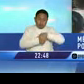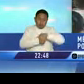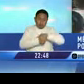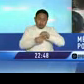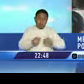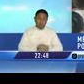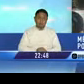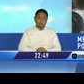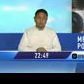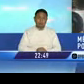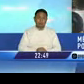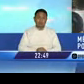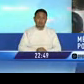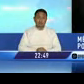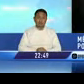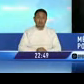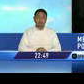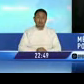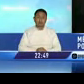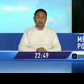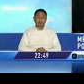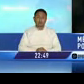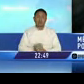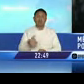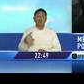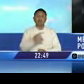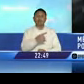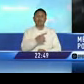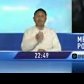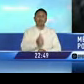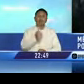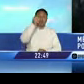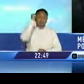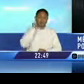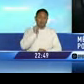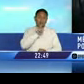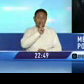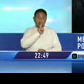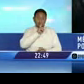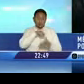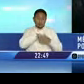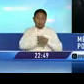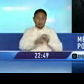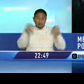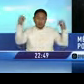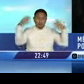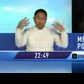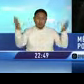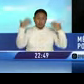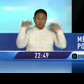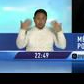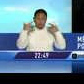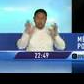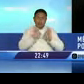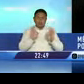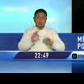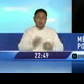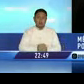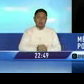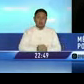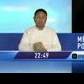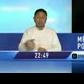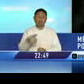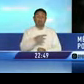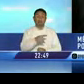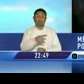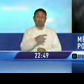que movilizaba desechos industriales. El cubículo estaba en la parte trasera del vehículo y no contaba con luz ni ventilación, por lo cual fue catalogado